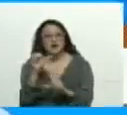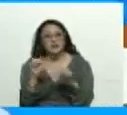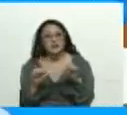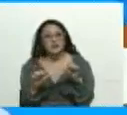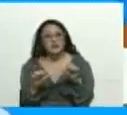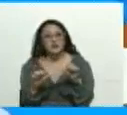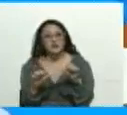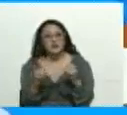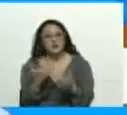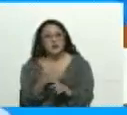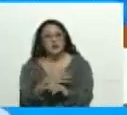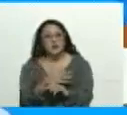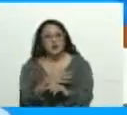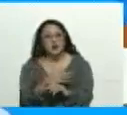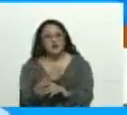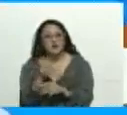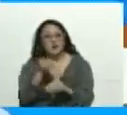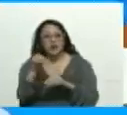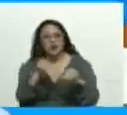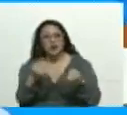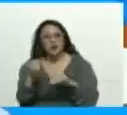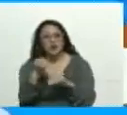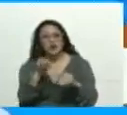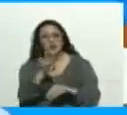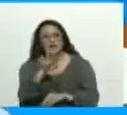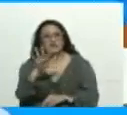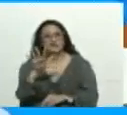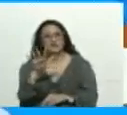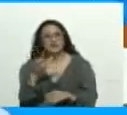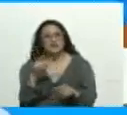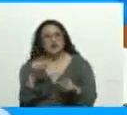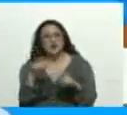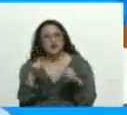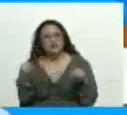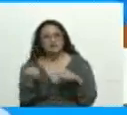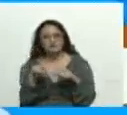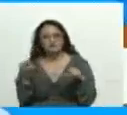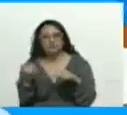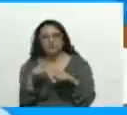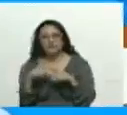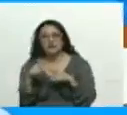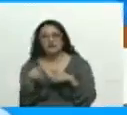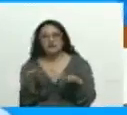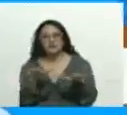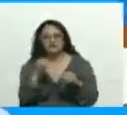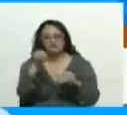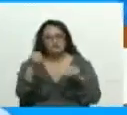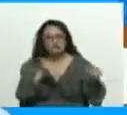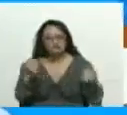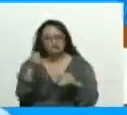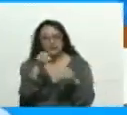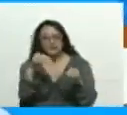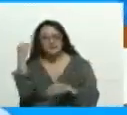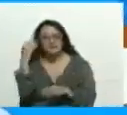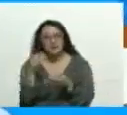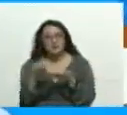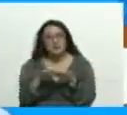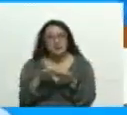estás jugando una especie de ajedrez como con cuarenta y cinco tableros simultáneos no moviendo piezas pensando soluciones